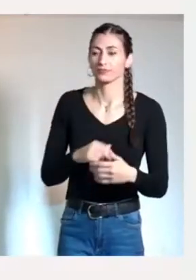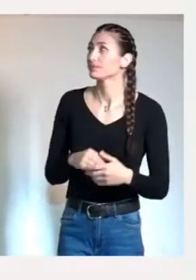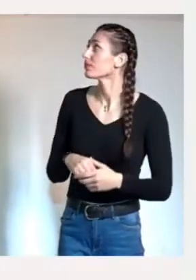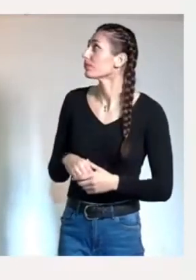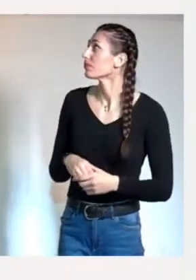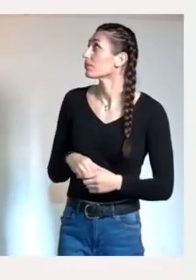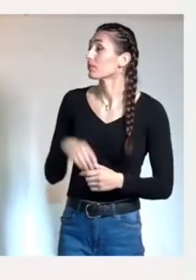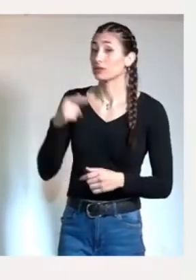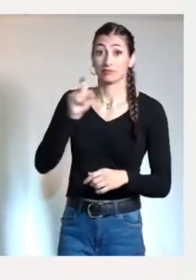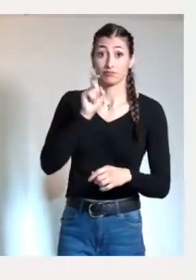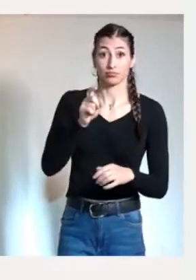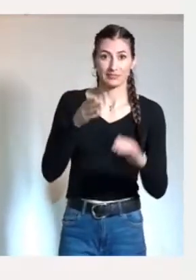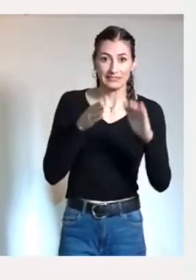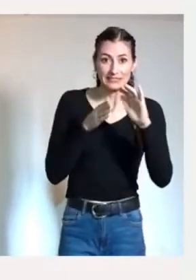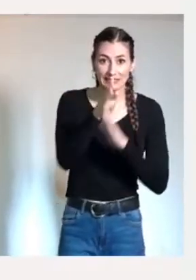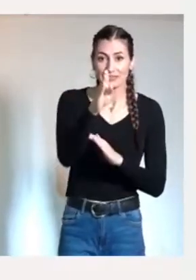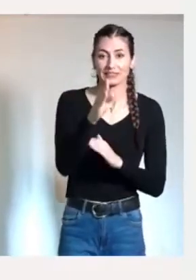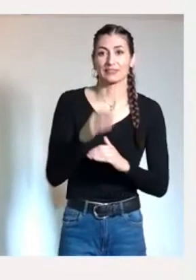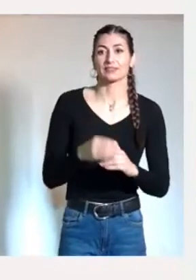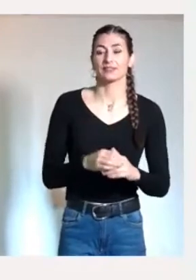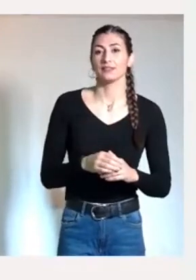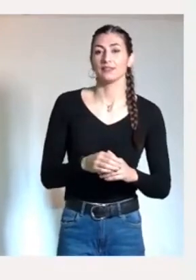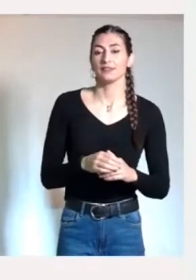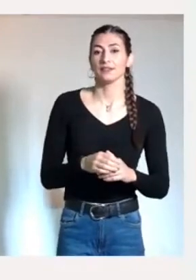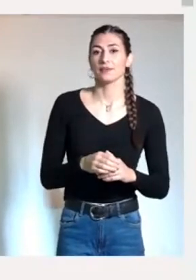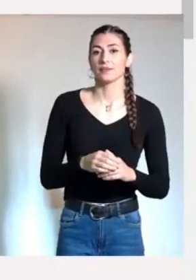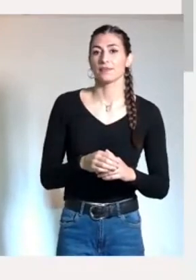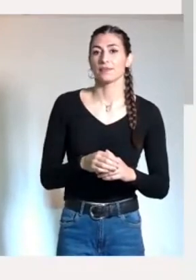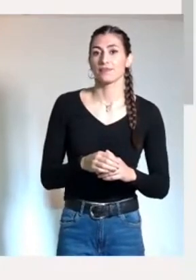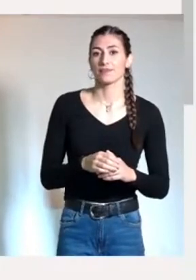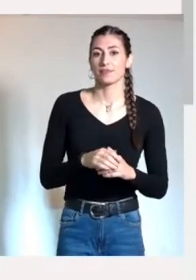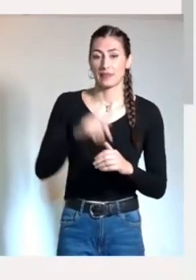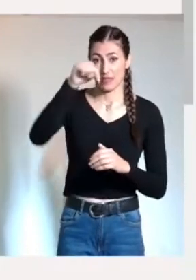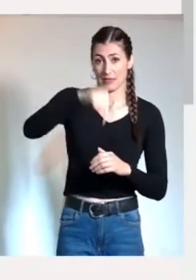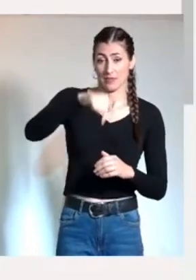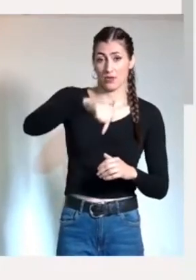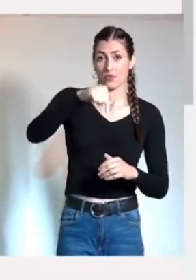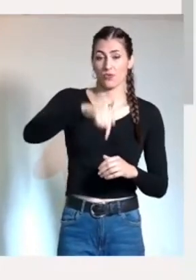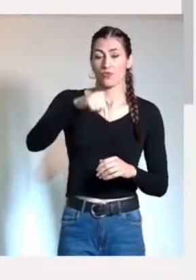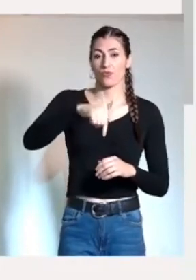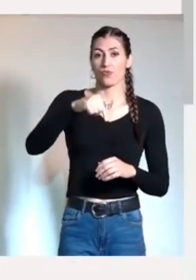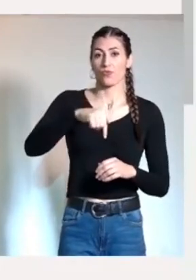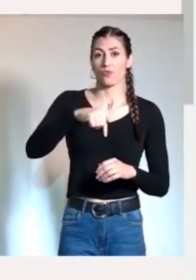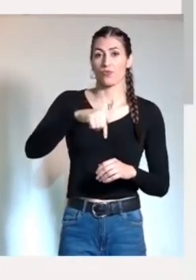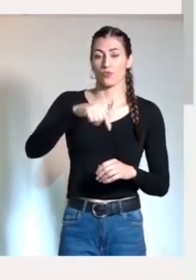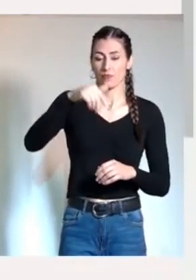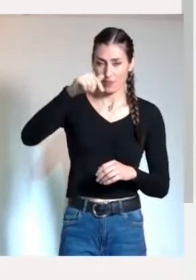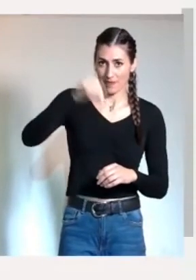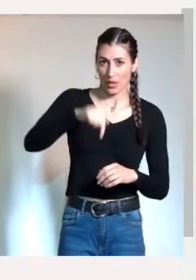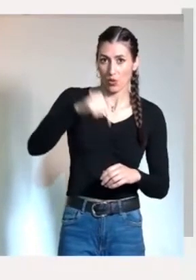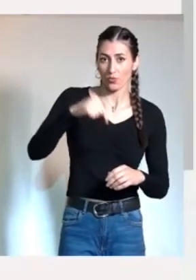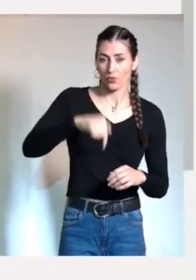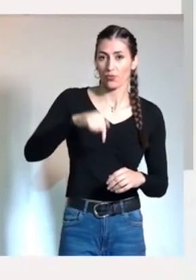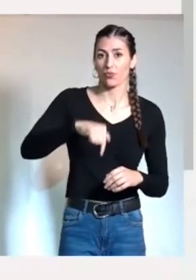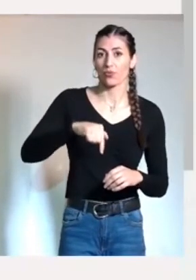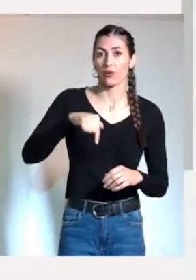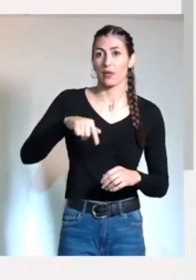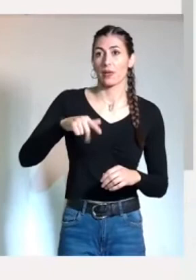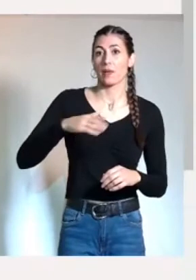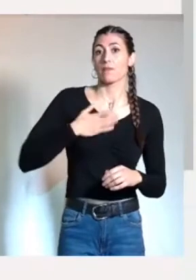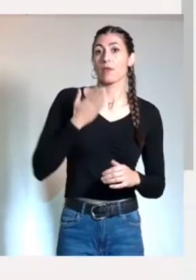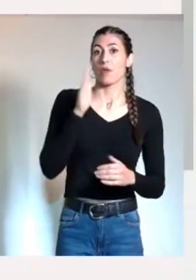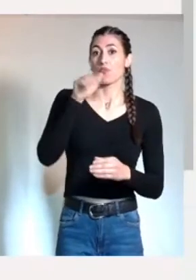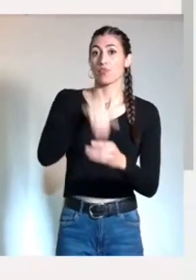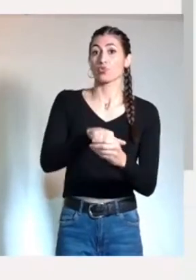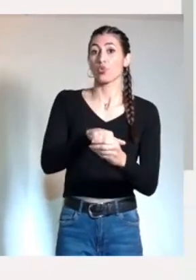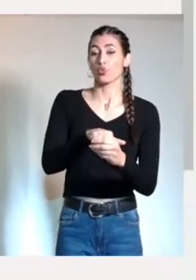directamente ahí, cuando pinchéis en el link, ¿vale? Baja para abajo, Alejandro, y dale más para abajo. Ahí está mi voto, el voto personal